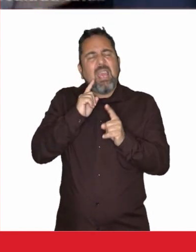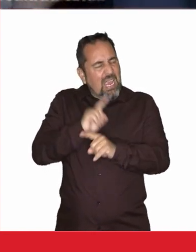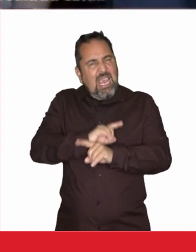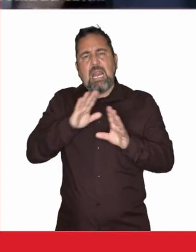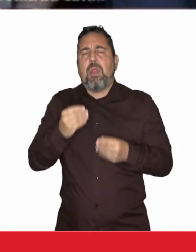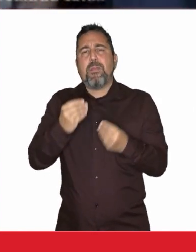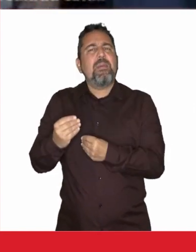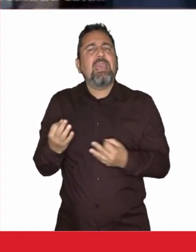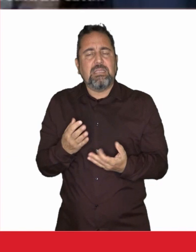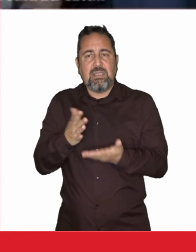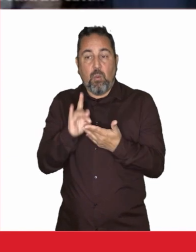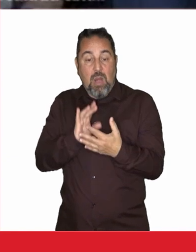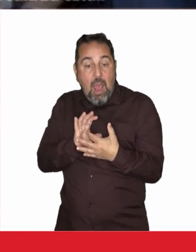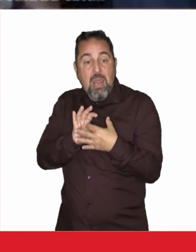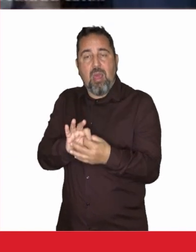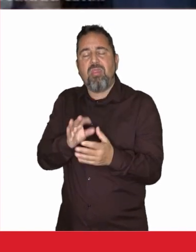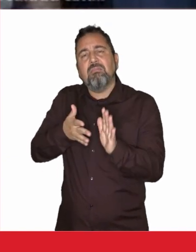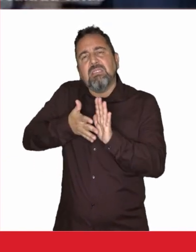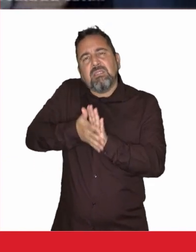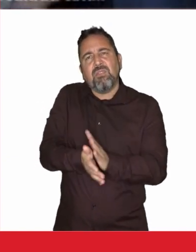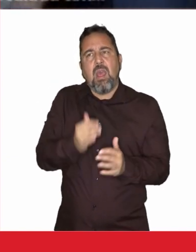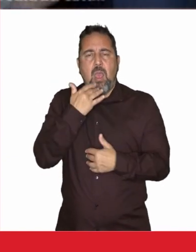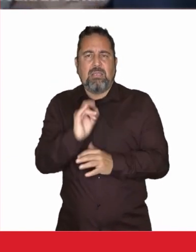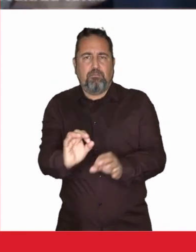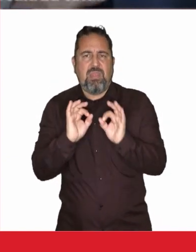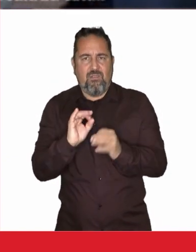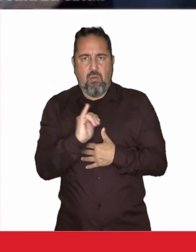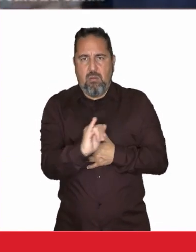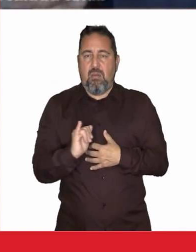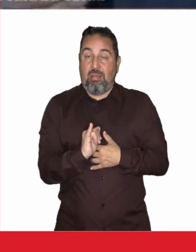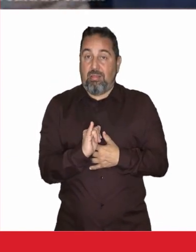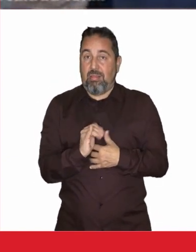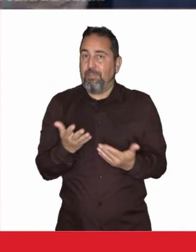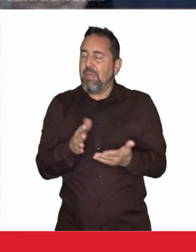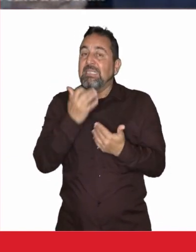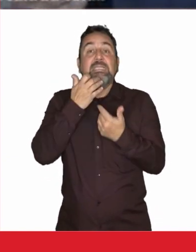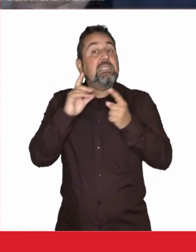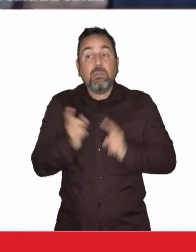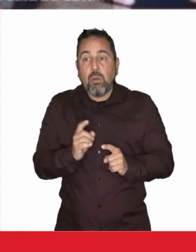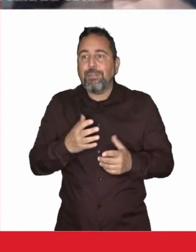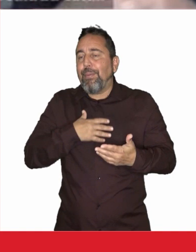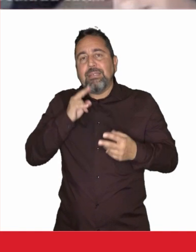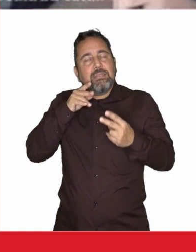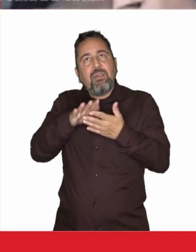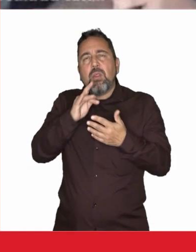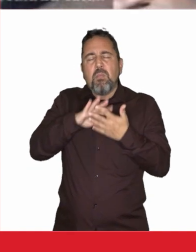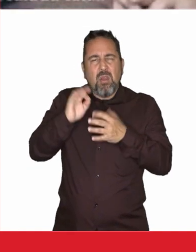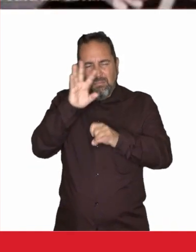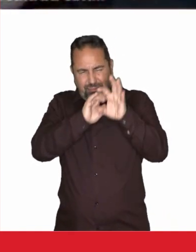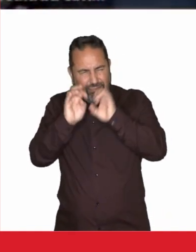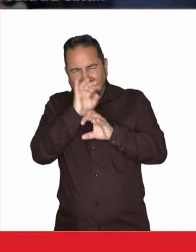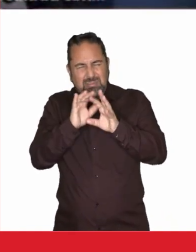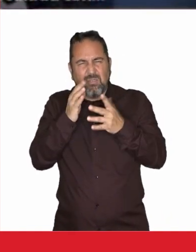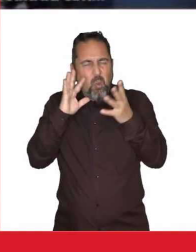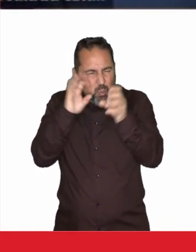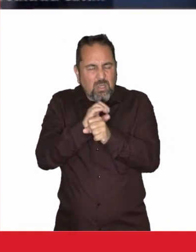que tengamos todo el rato claro que esa alianza tiene un sentido específico. ¿Sí? Para que, porque si no nos podemos